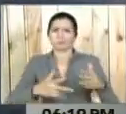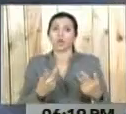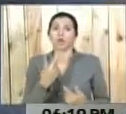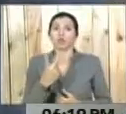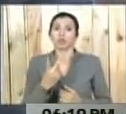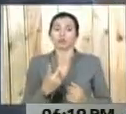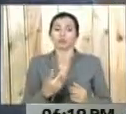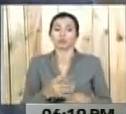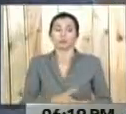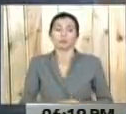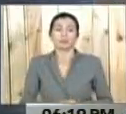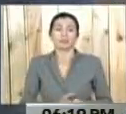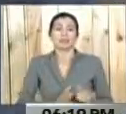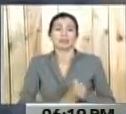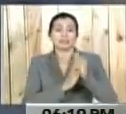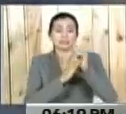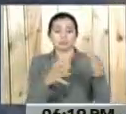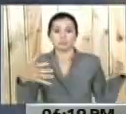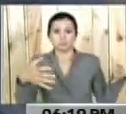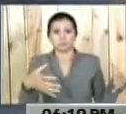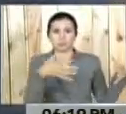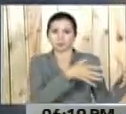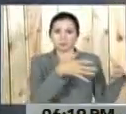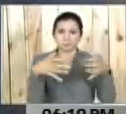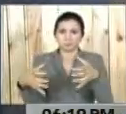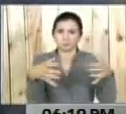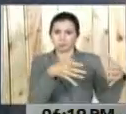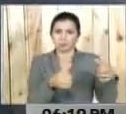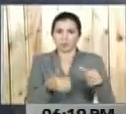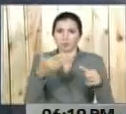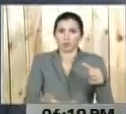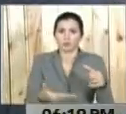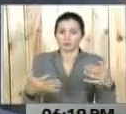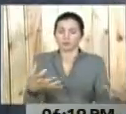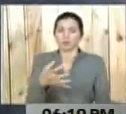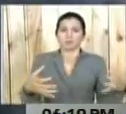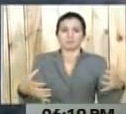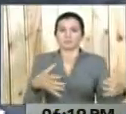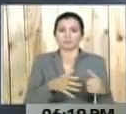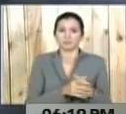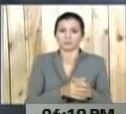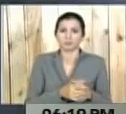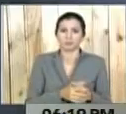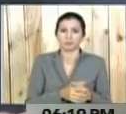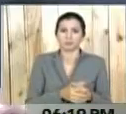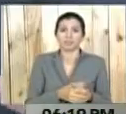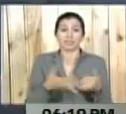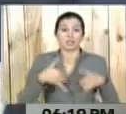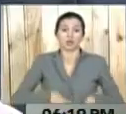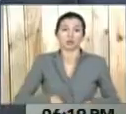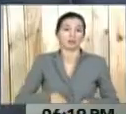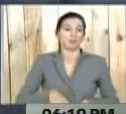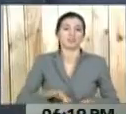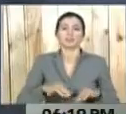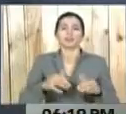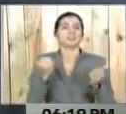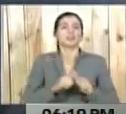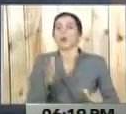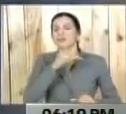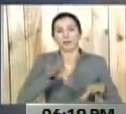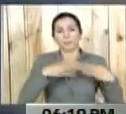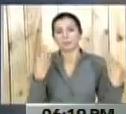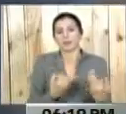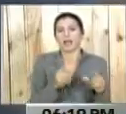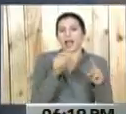más importantes de estas nuevas generaciones, podrían decirse, la comparación es fea, que son los hijos bastardos de Adico Pey,